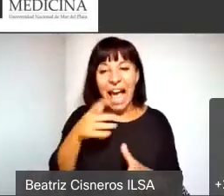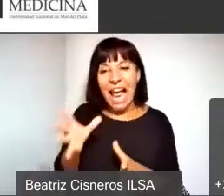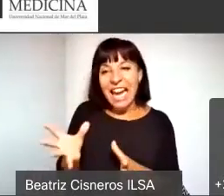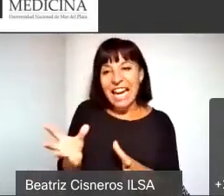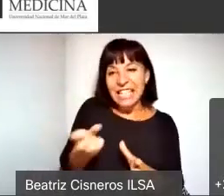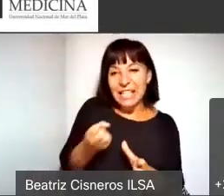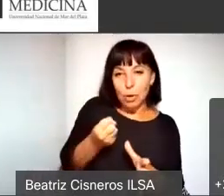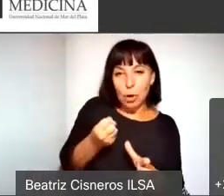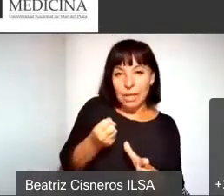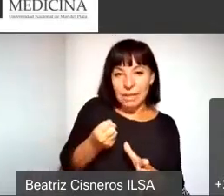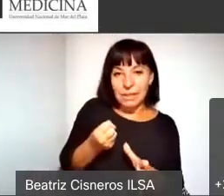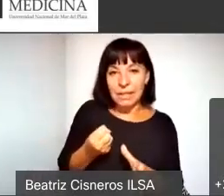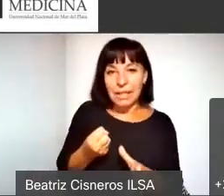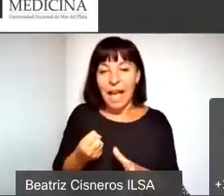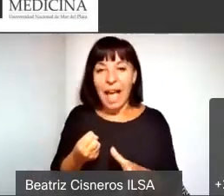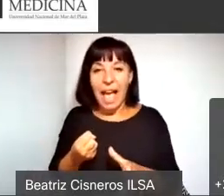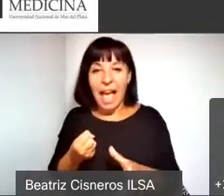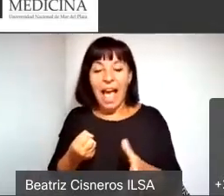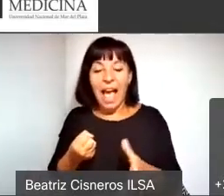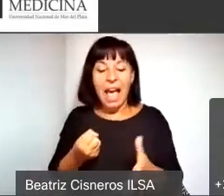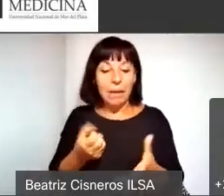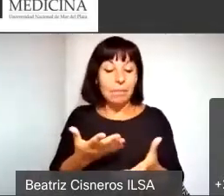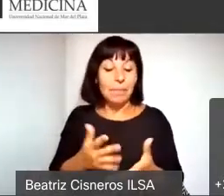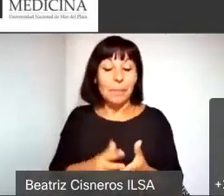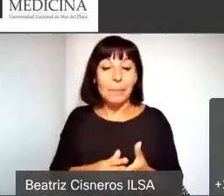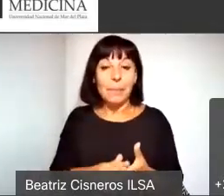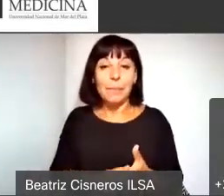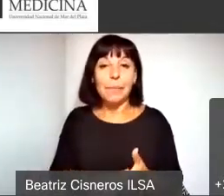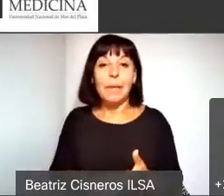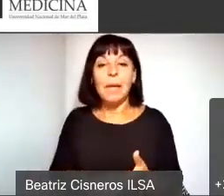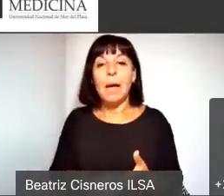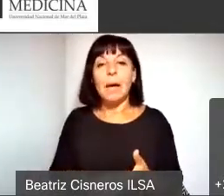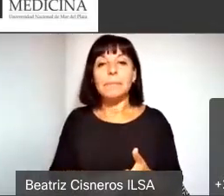van a interactuar con una hormona, con un ligando.